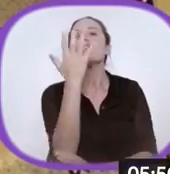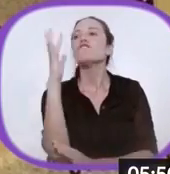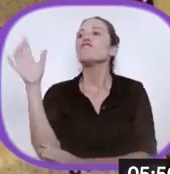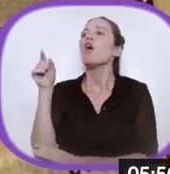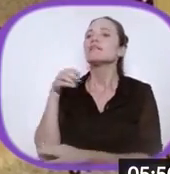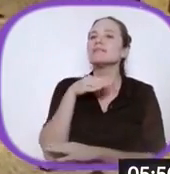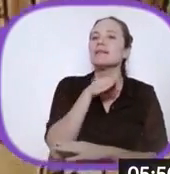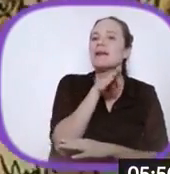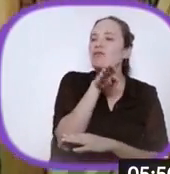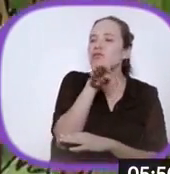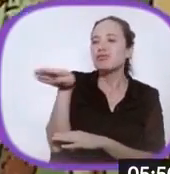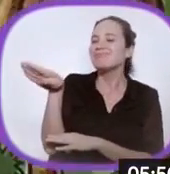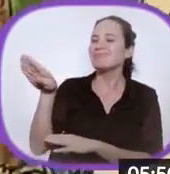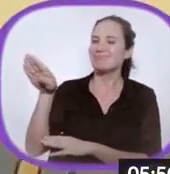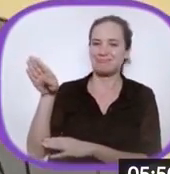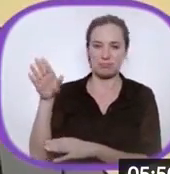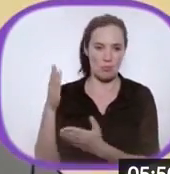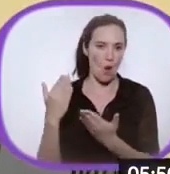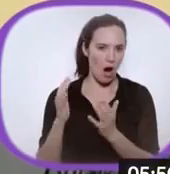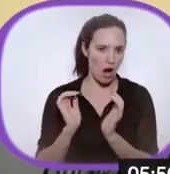a ver.